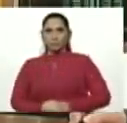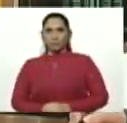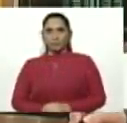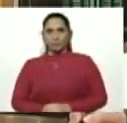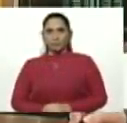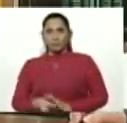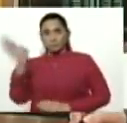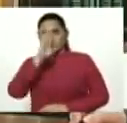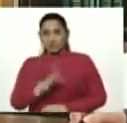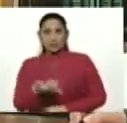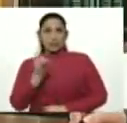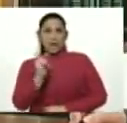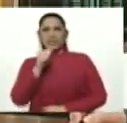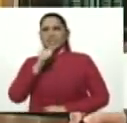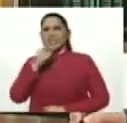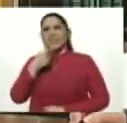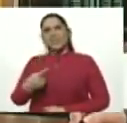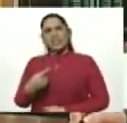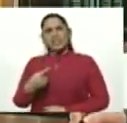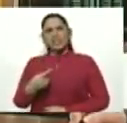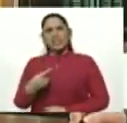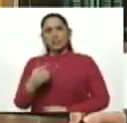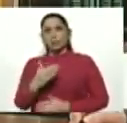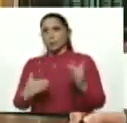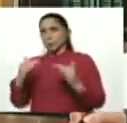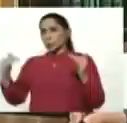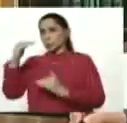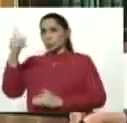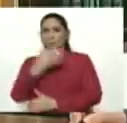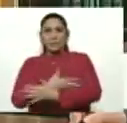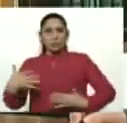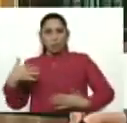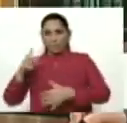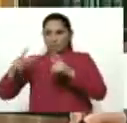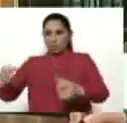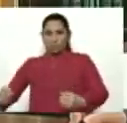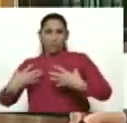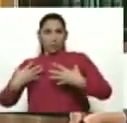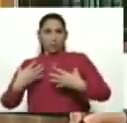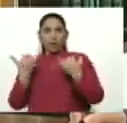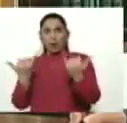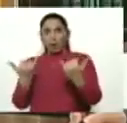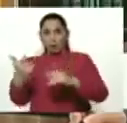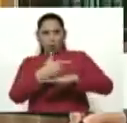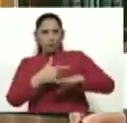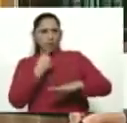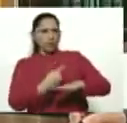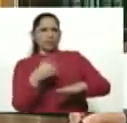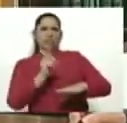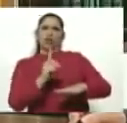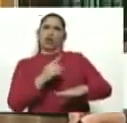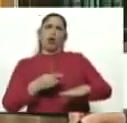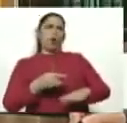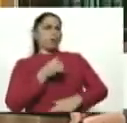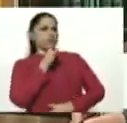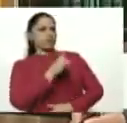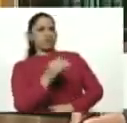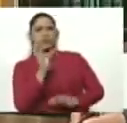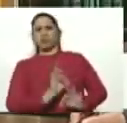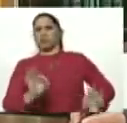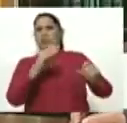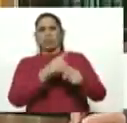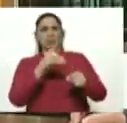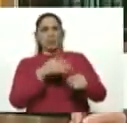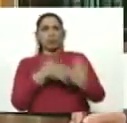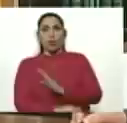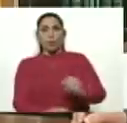En Brasil hay quienes dicen que pasan el millón, en Brasil. Ahora el gobierno dice que no va a dar más información de casos.